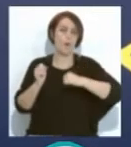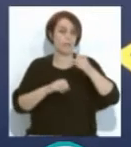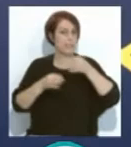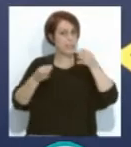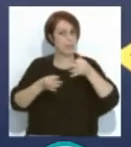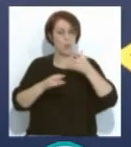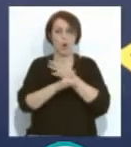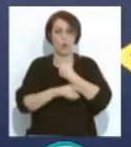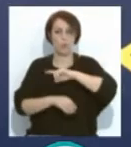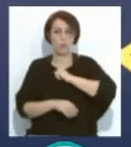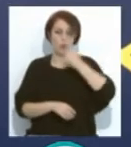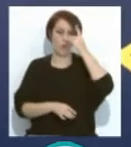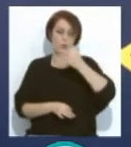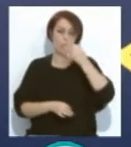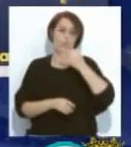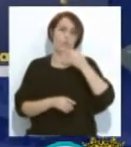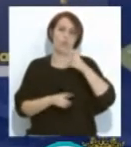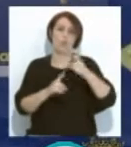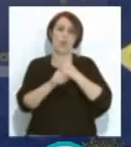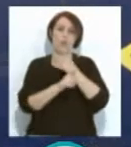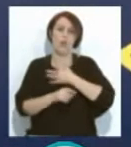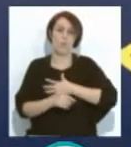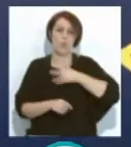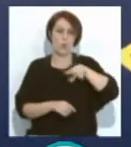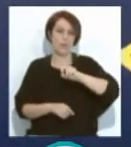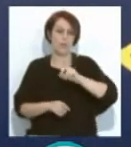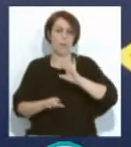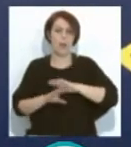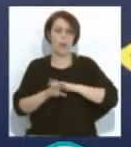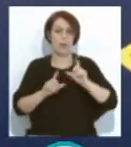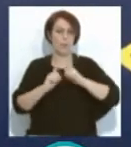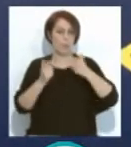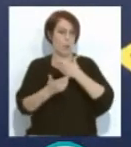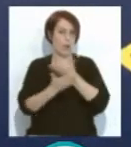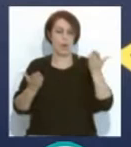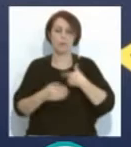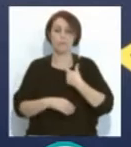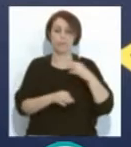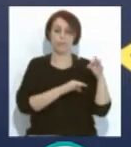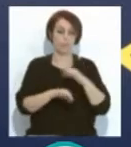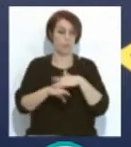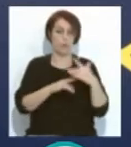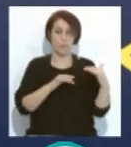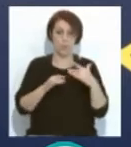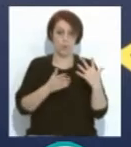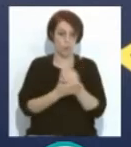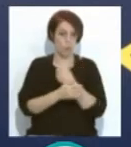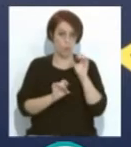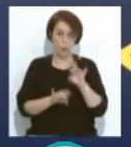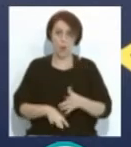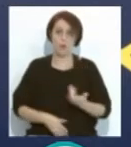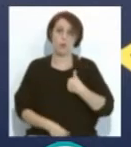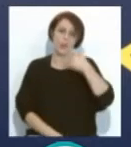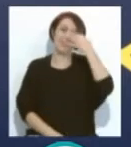nuestro, que creo que somos un rival incómodo para cualquier equipo. La preparación es la misma para todos los partidos, creo que obviamente que hay